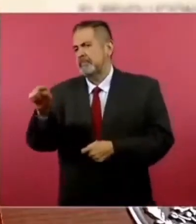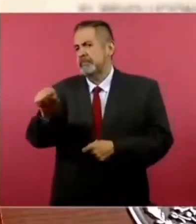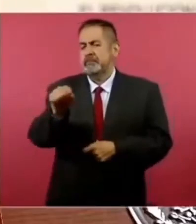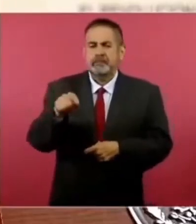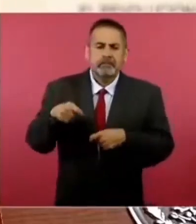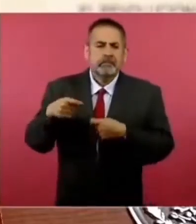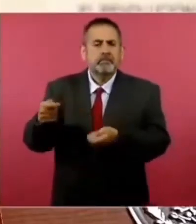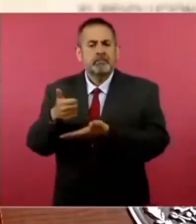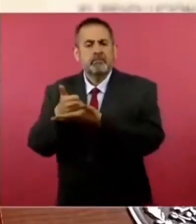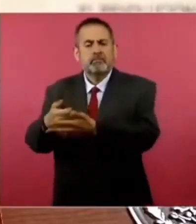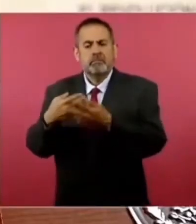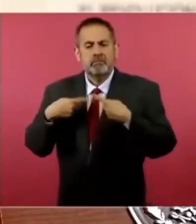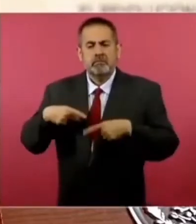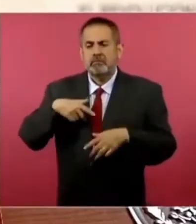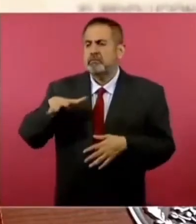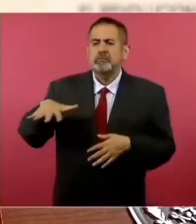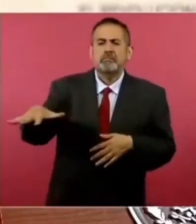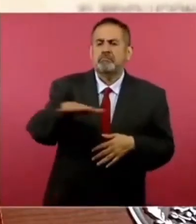para ayudar a la gente.